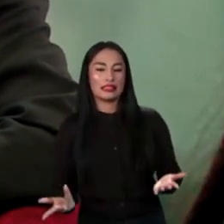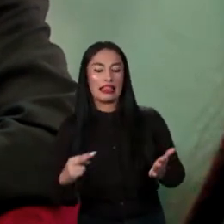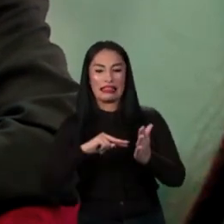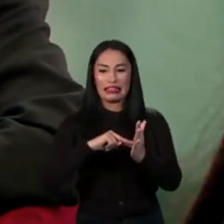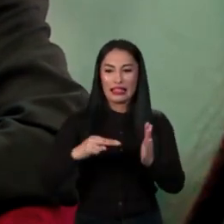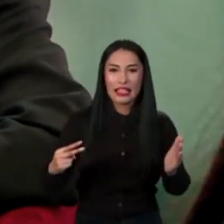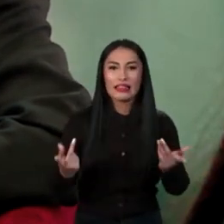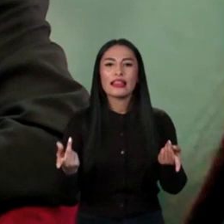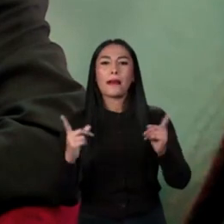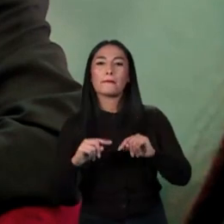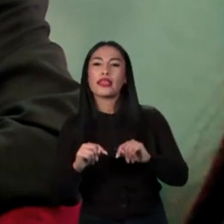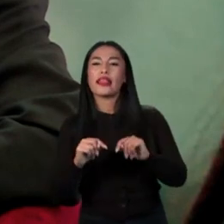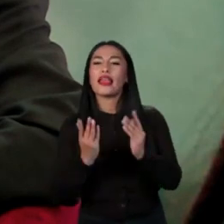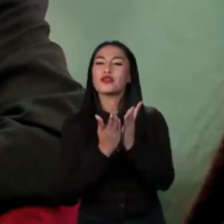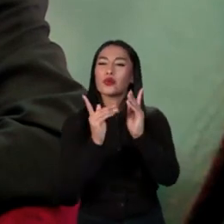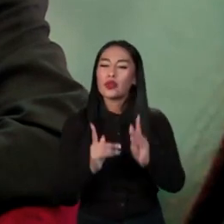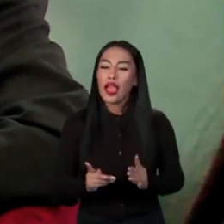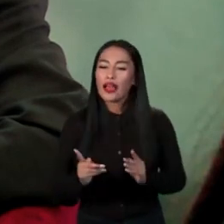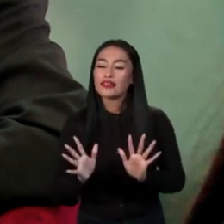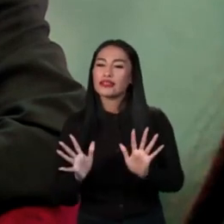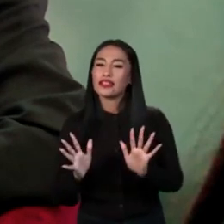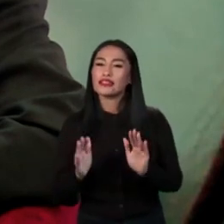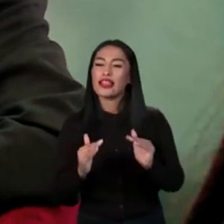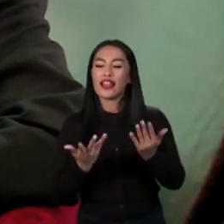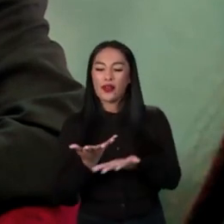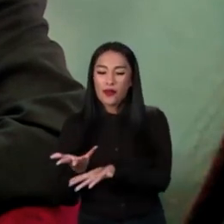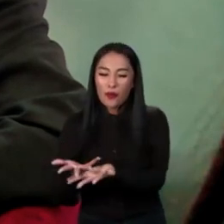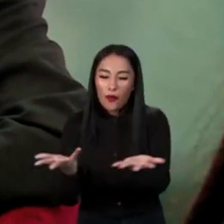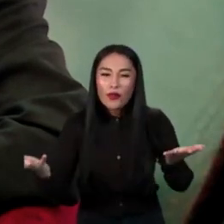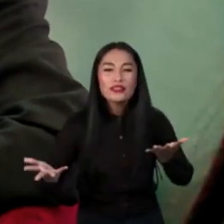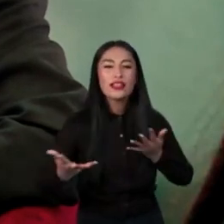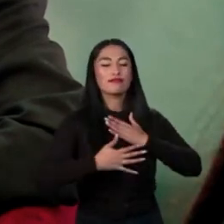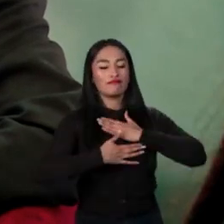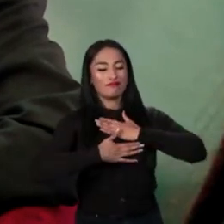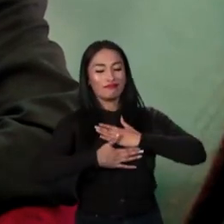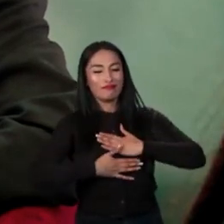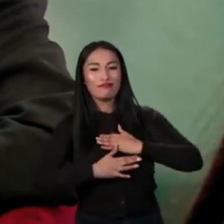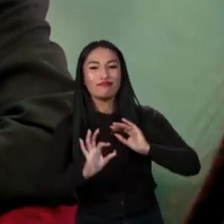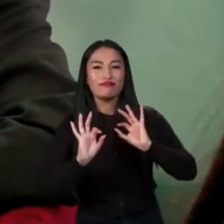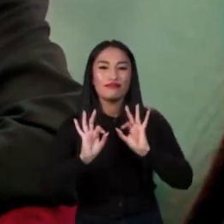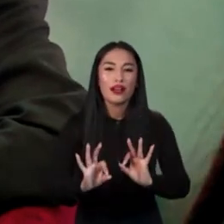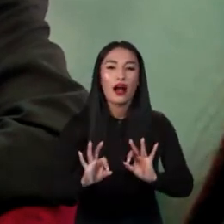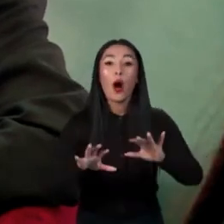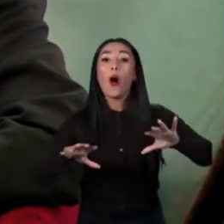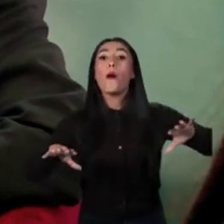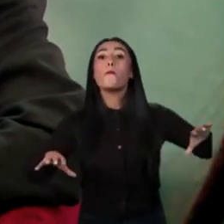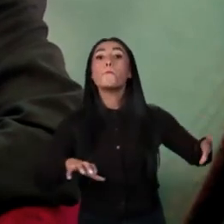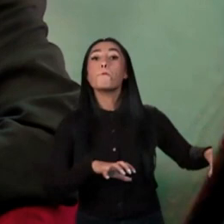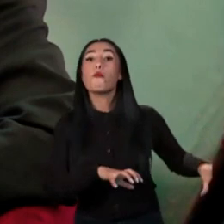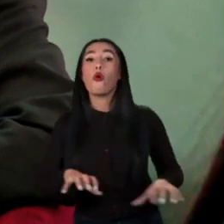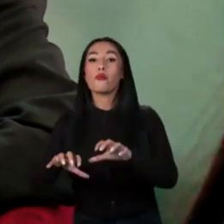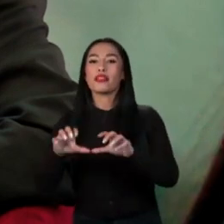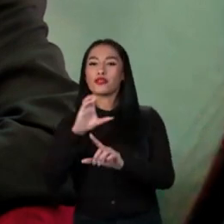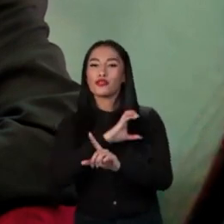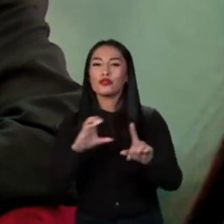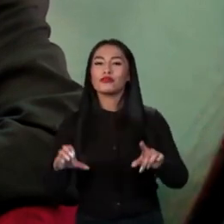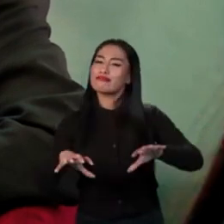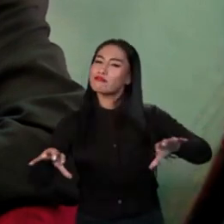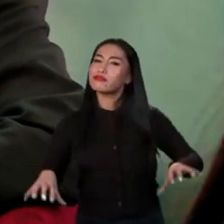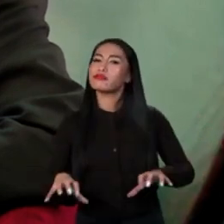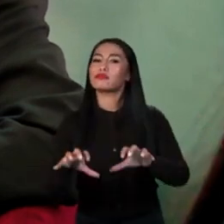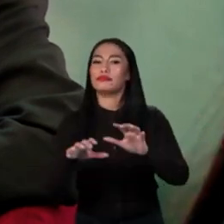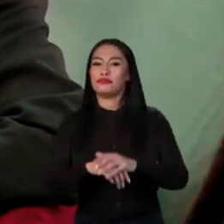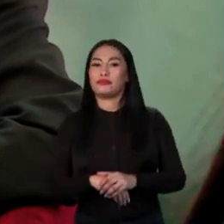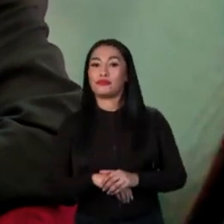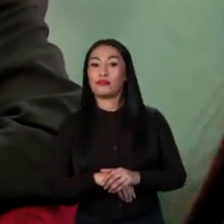bienestar, y esto en el fondo lo que provoca son movimientos culturales en las instituciones de educación superior. Y